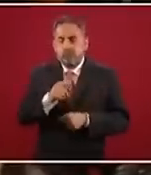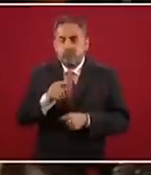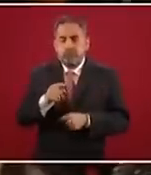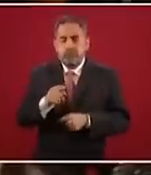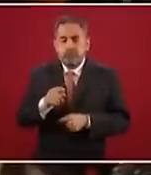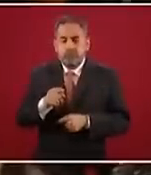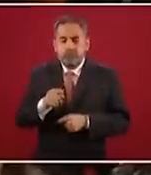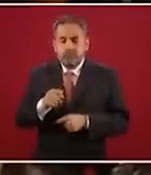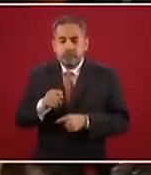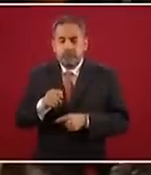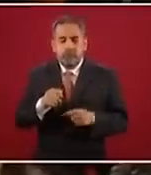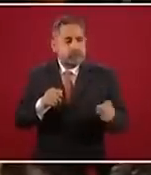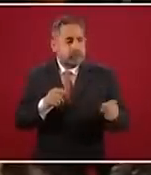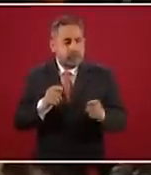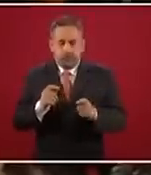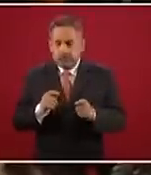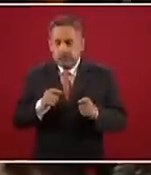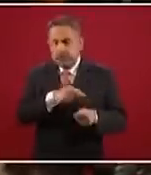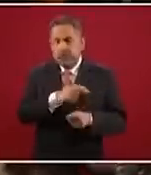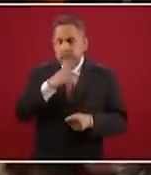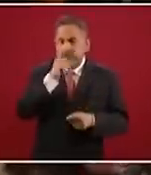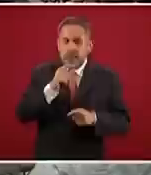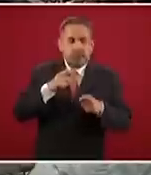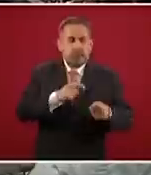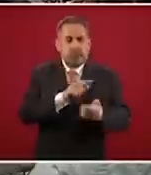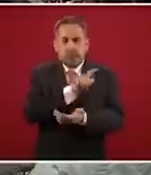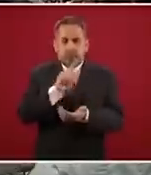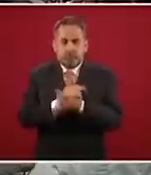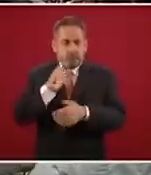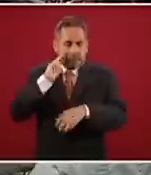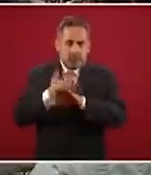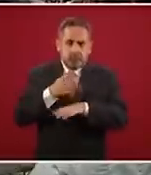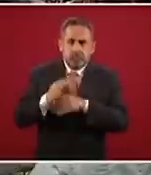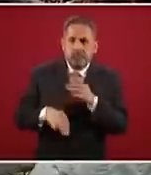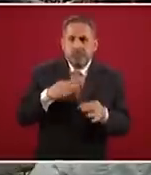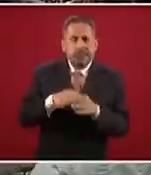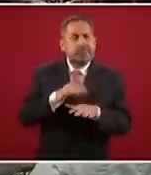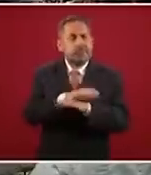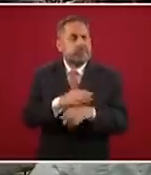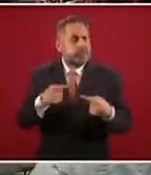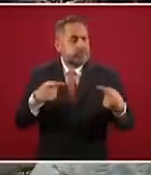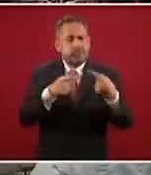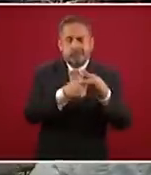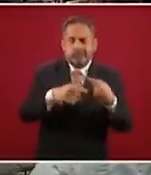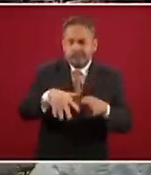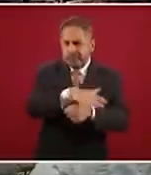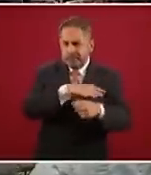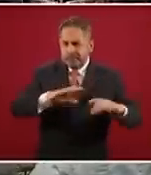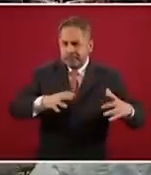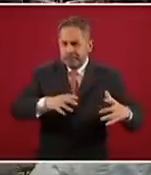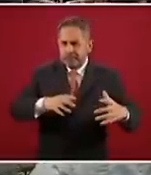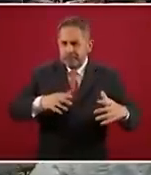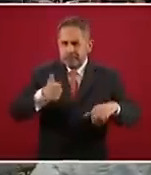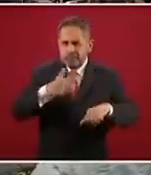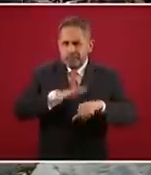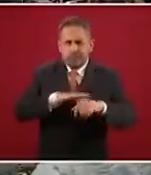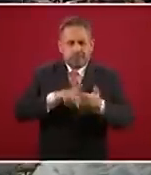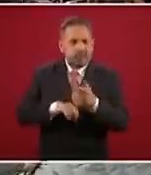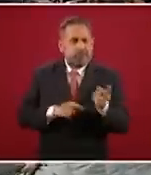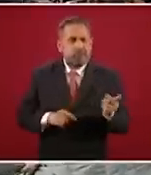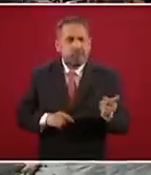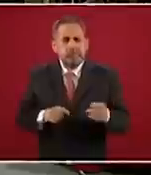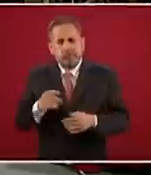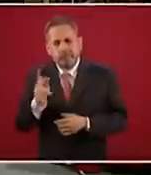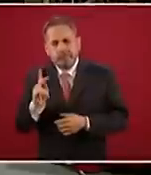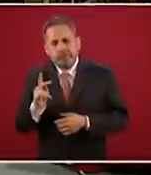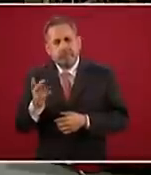una institución incapacitada para aplicar la ley en la resolución de los conflictos ambientales producidos por las megamineras.